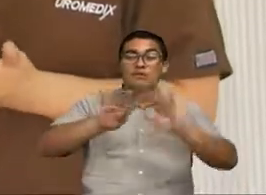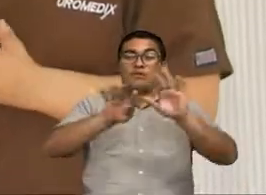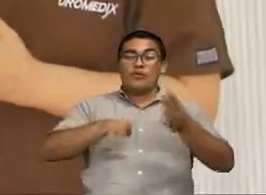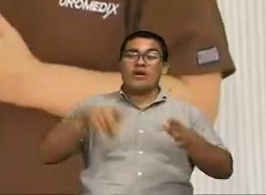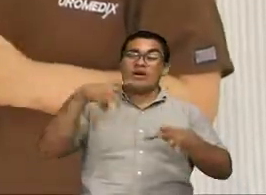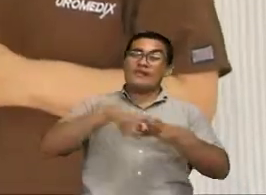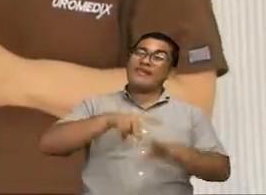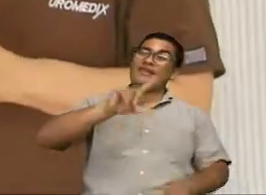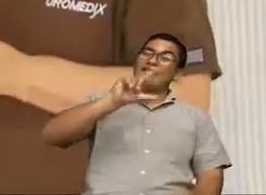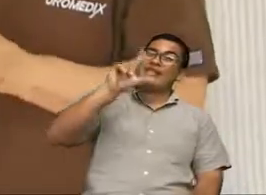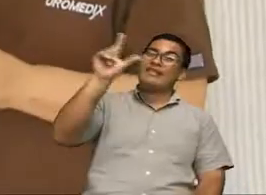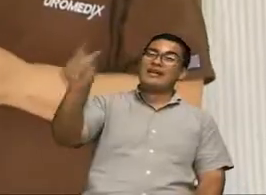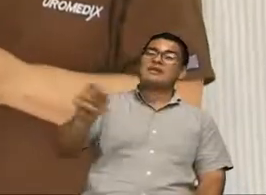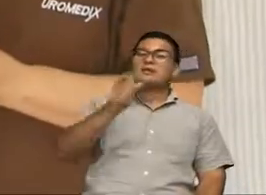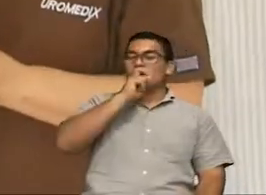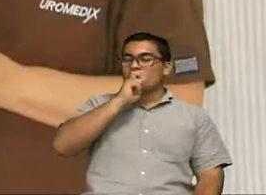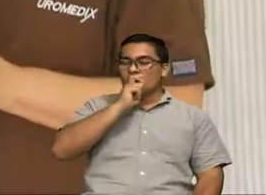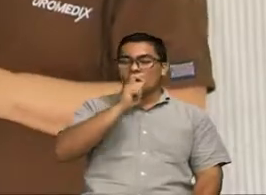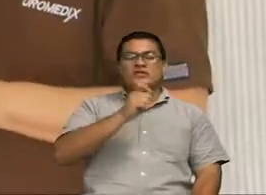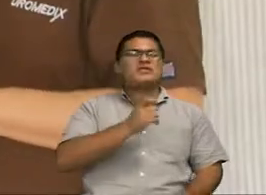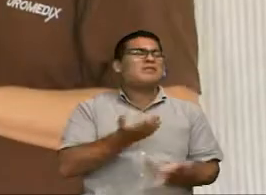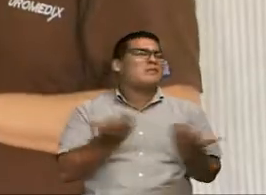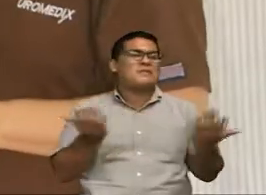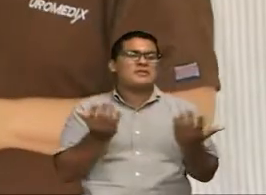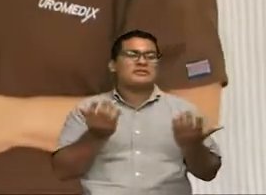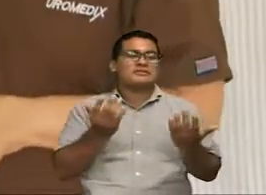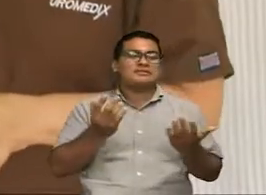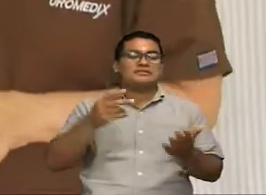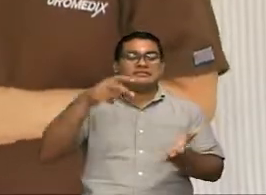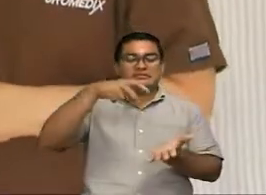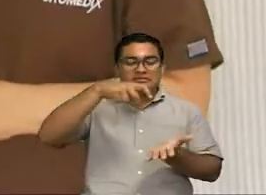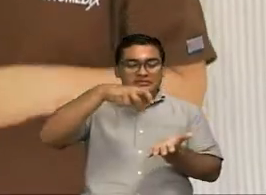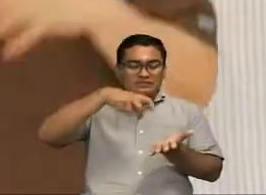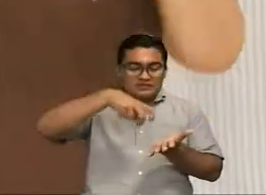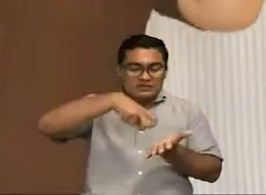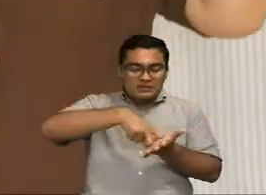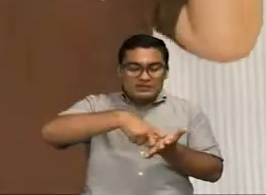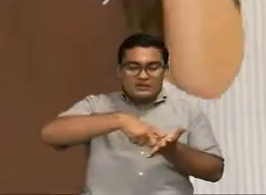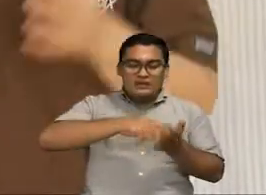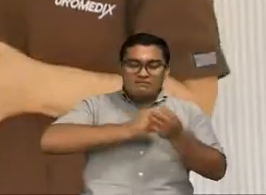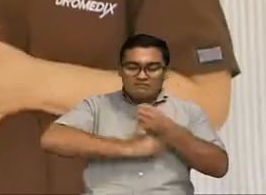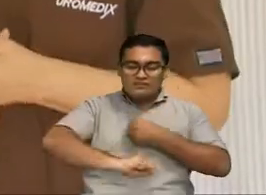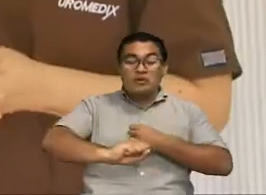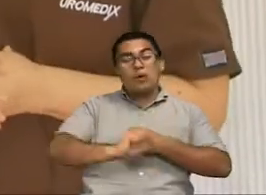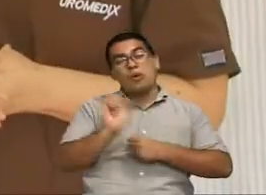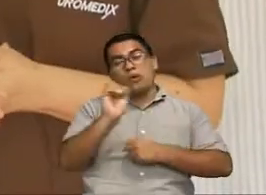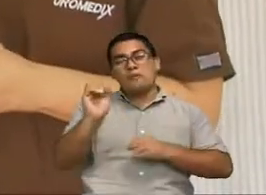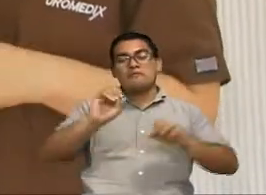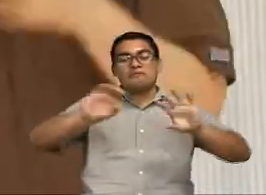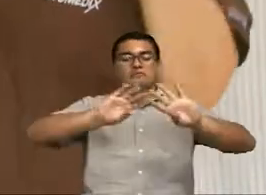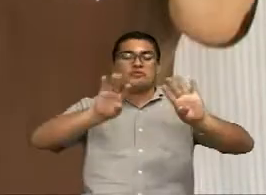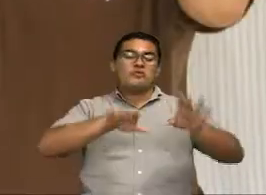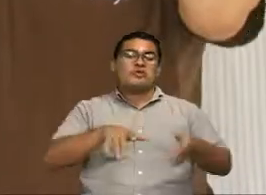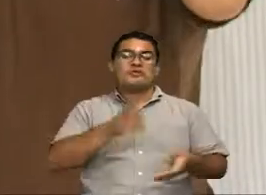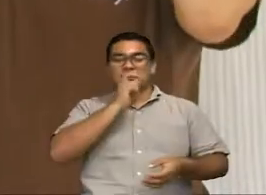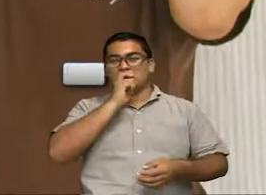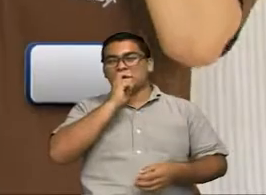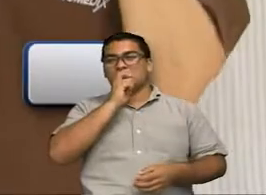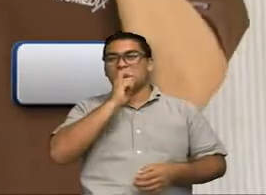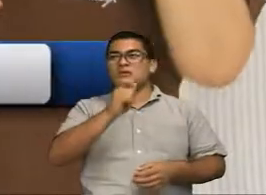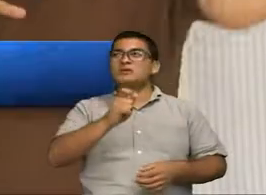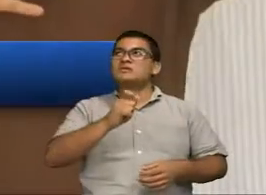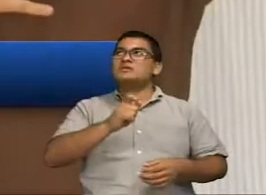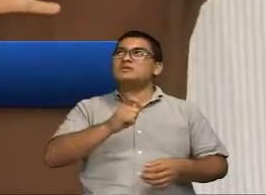tipo? ¿Cómo lo en cuclillas, aquí en cuclillas o en el expulsivo. Ellas también a veces usan los